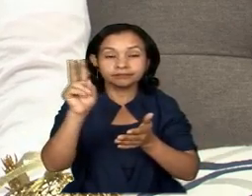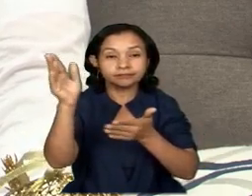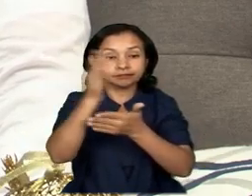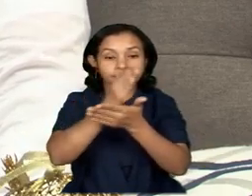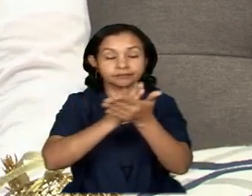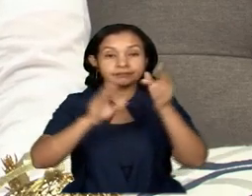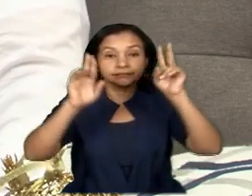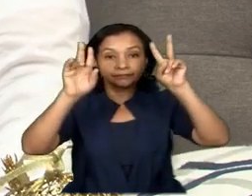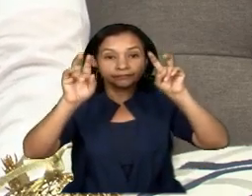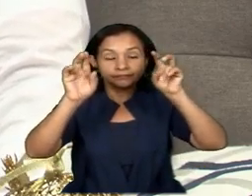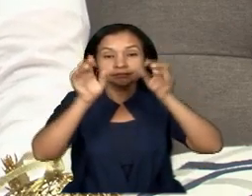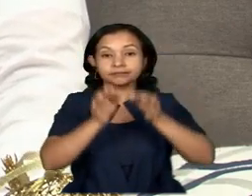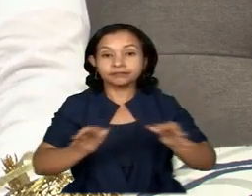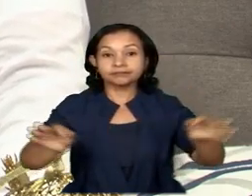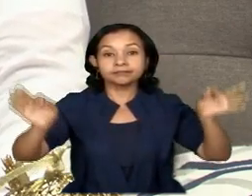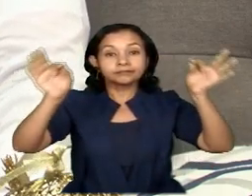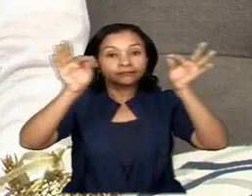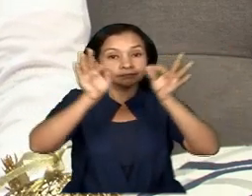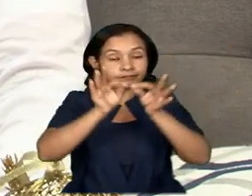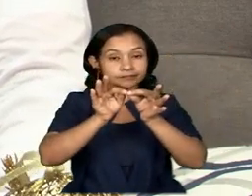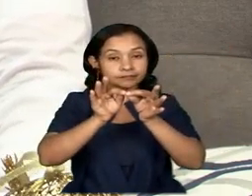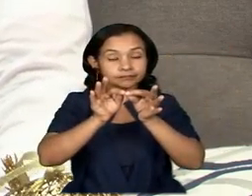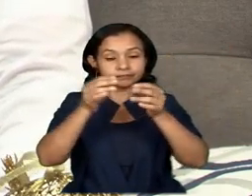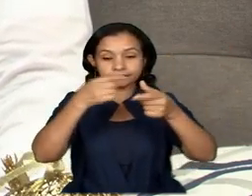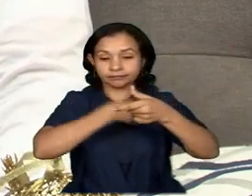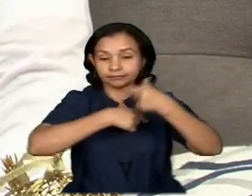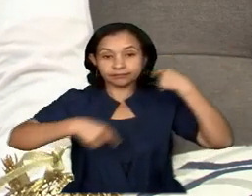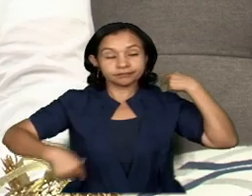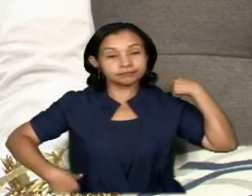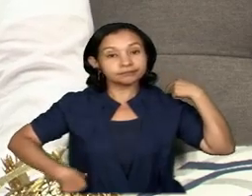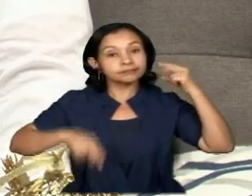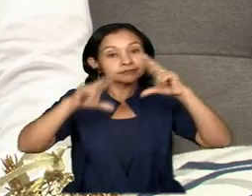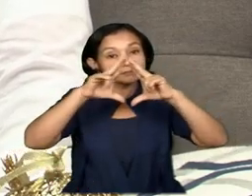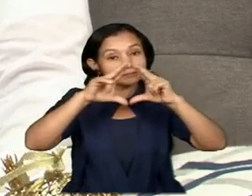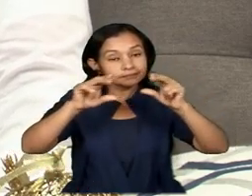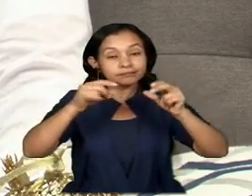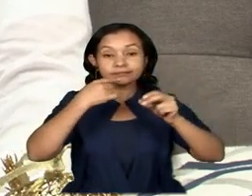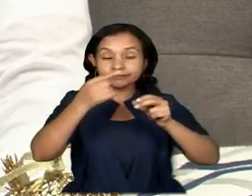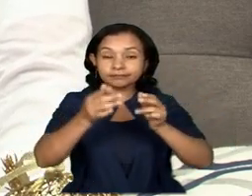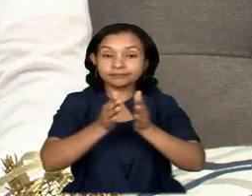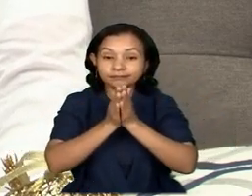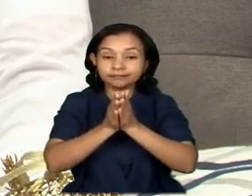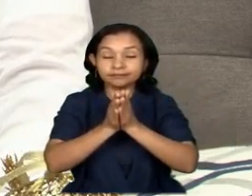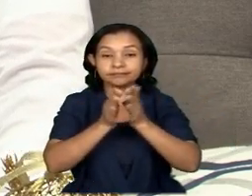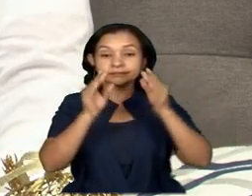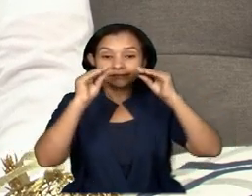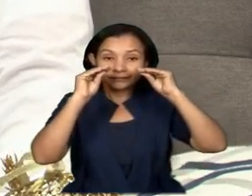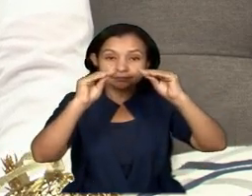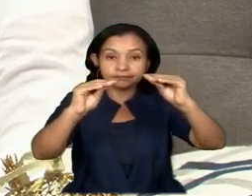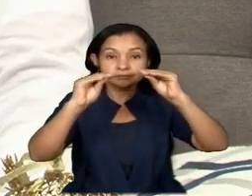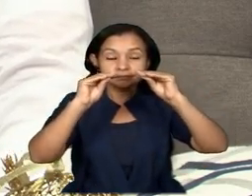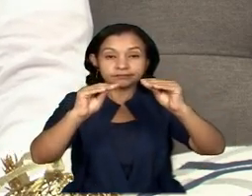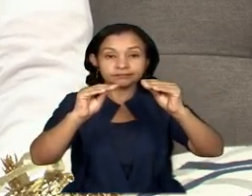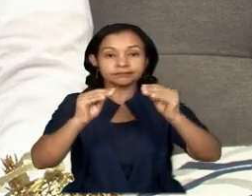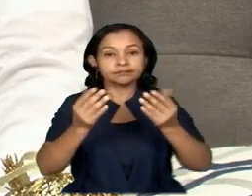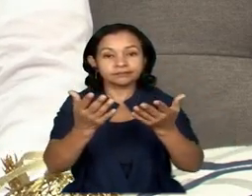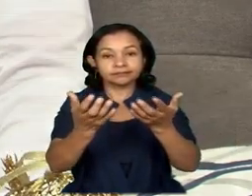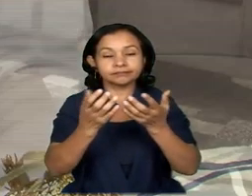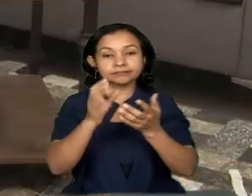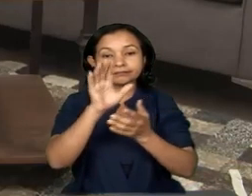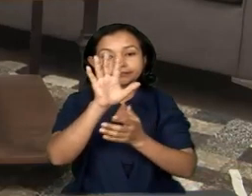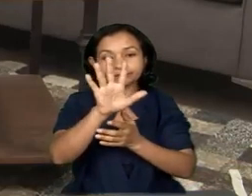que son prioridades definidas por la Presidencia de la República para la educación. Se contratan 500